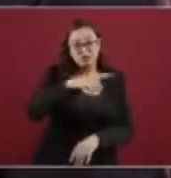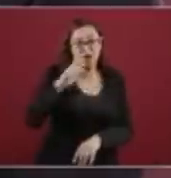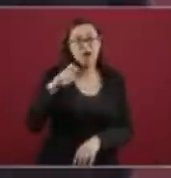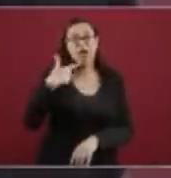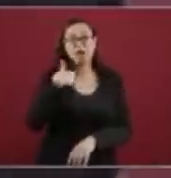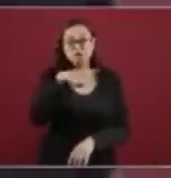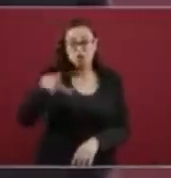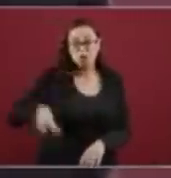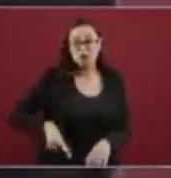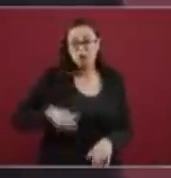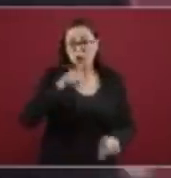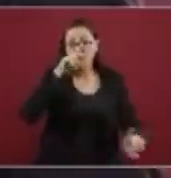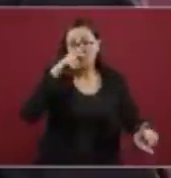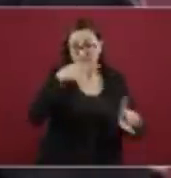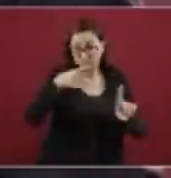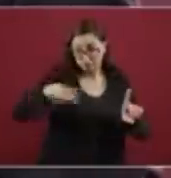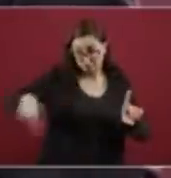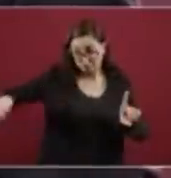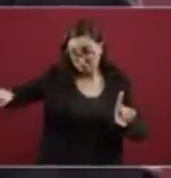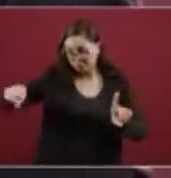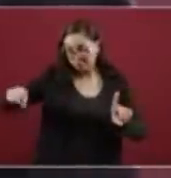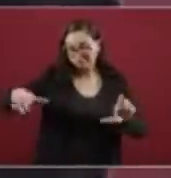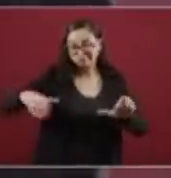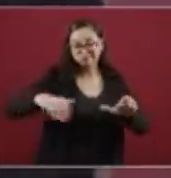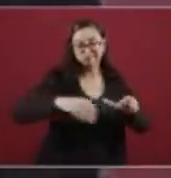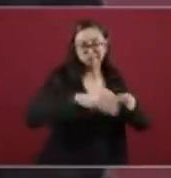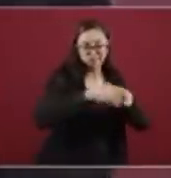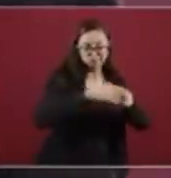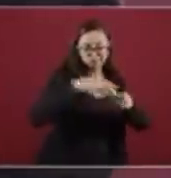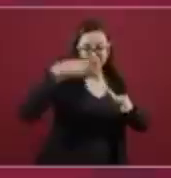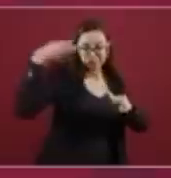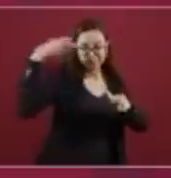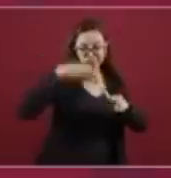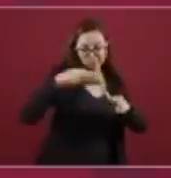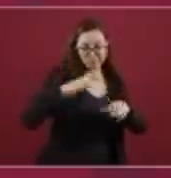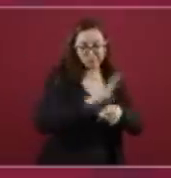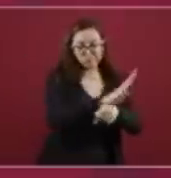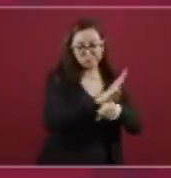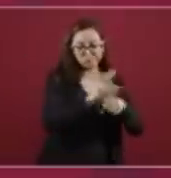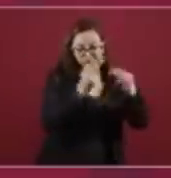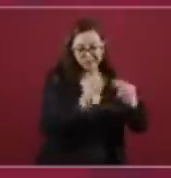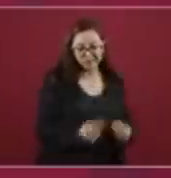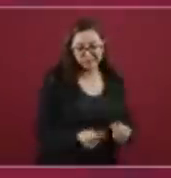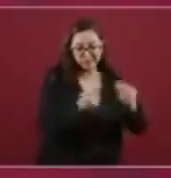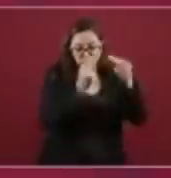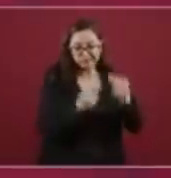en beneficio de una minoría, para hacer negocios, business.